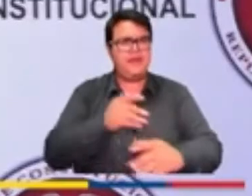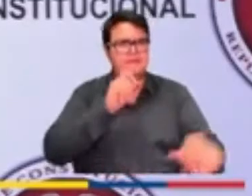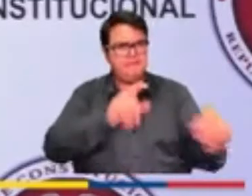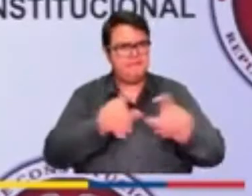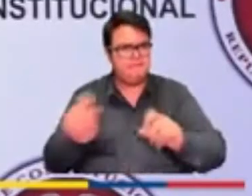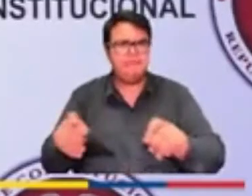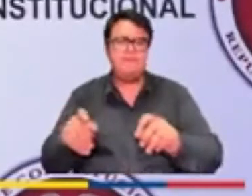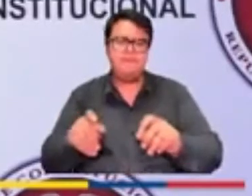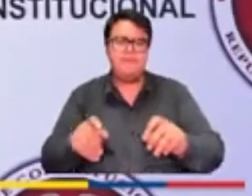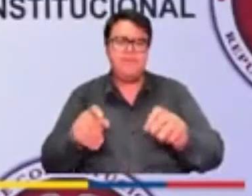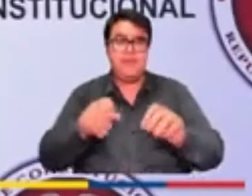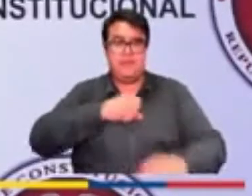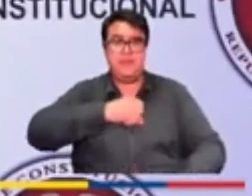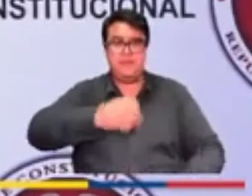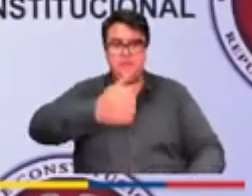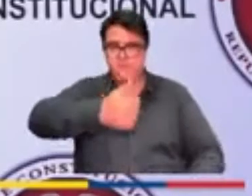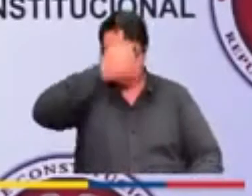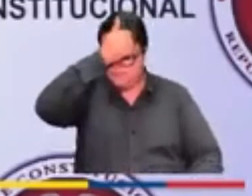derecho fundamental.